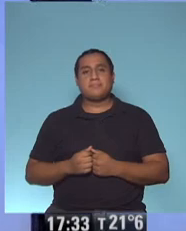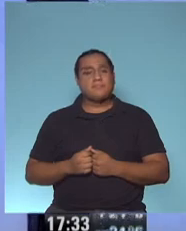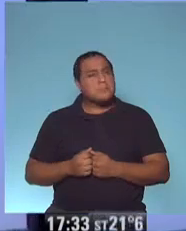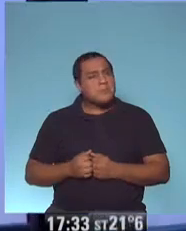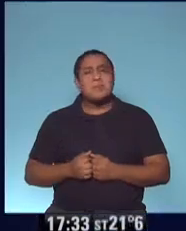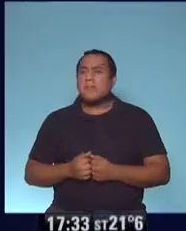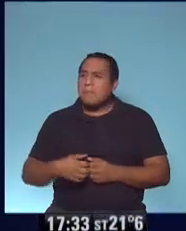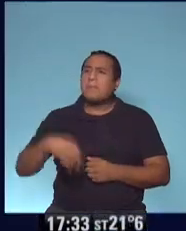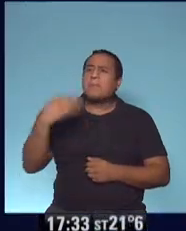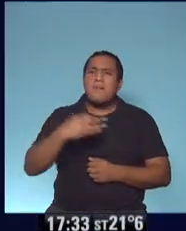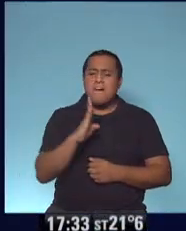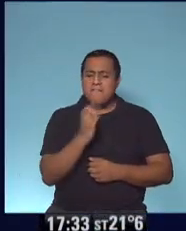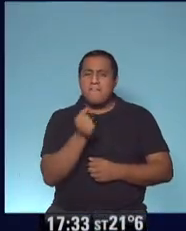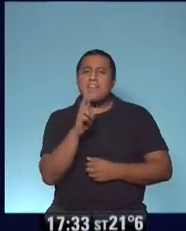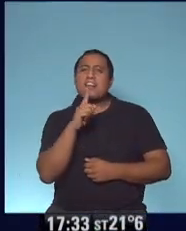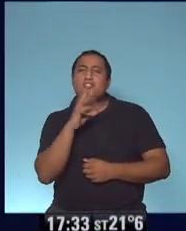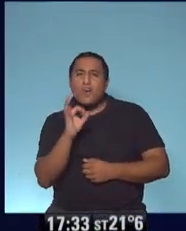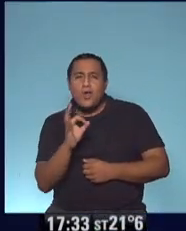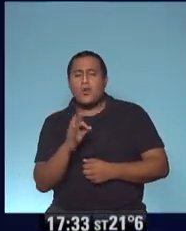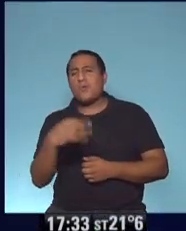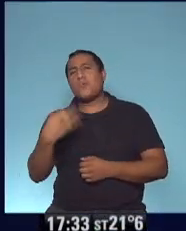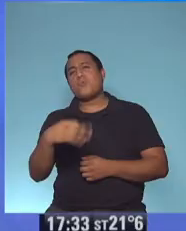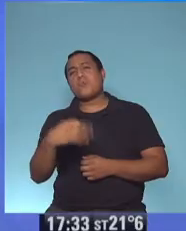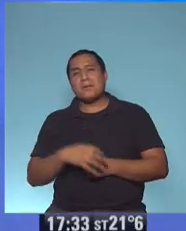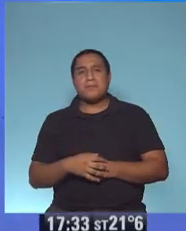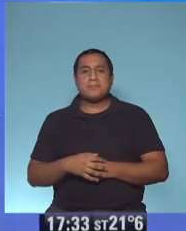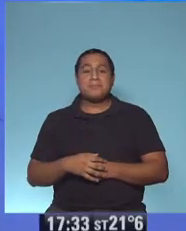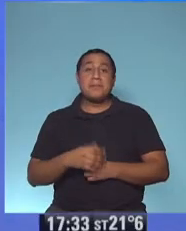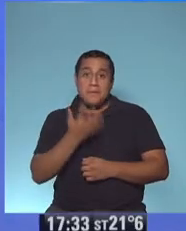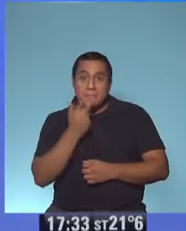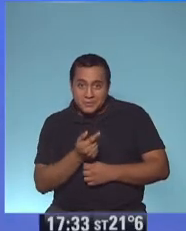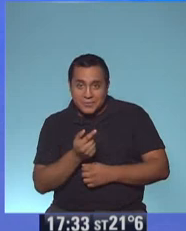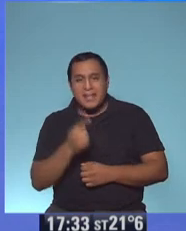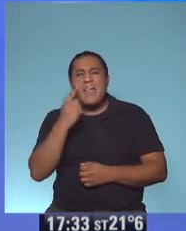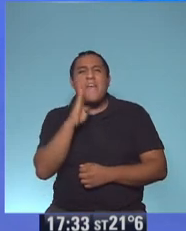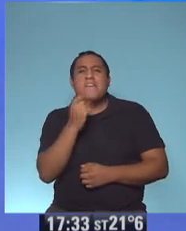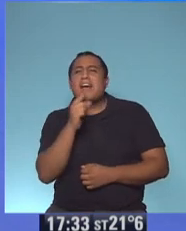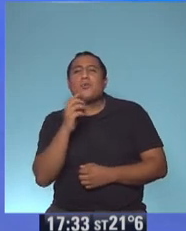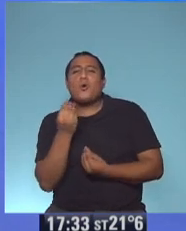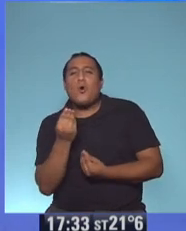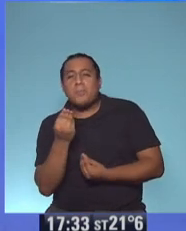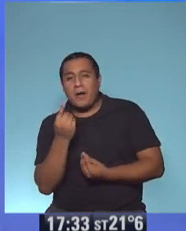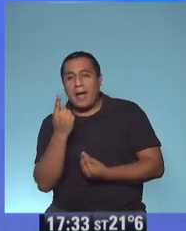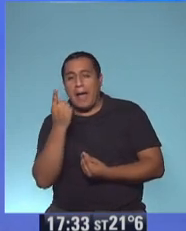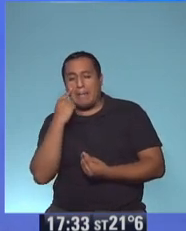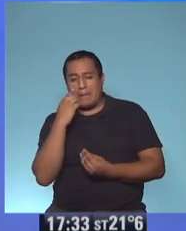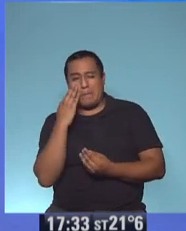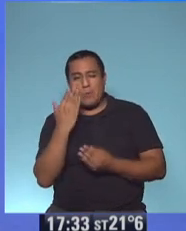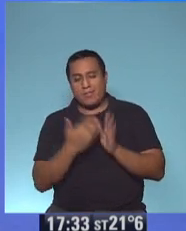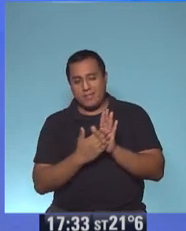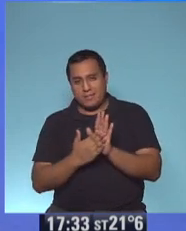¡Qué genio este Bartolo! ¿Les gustó? ¿Quieren ver cómo era Bartolo? ¡Ay, a ver! A ver, les voy a